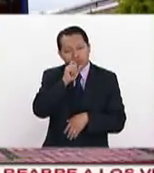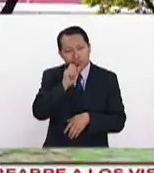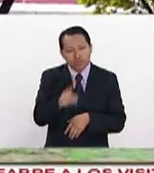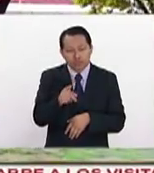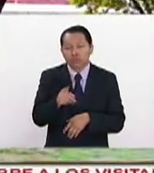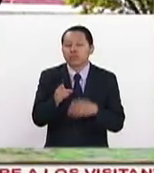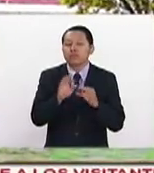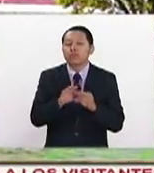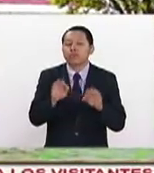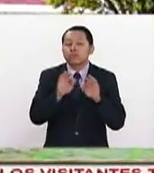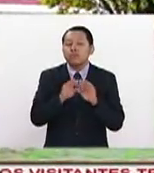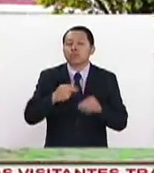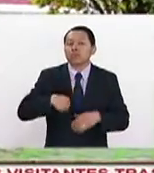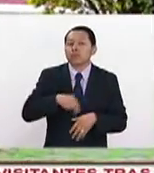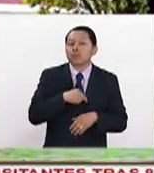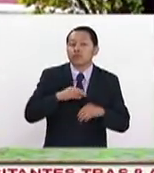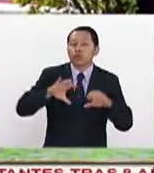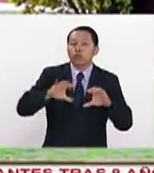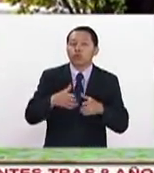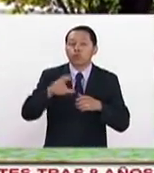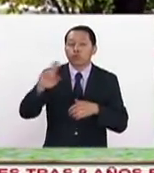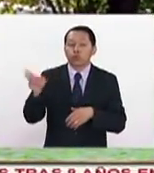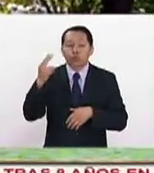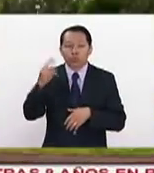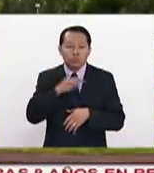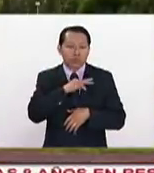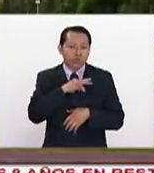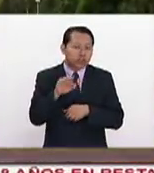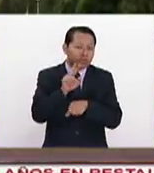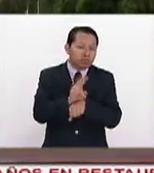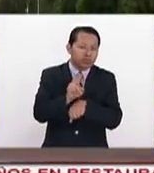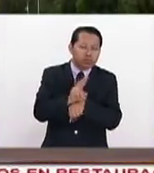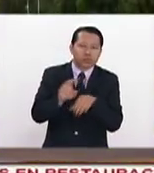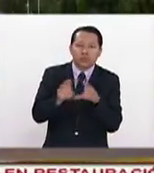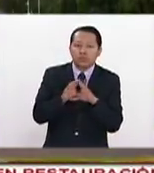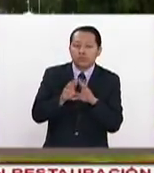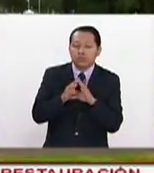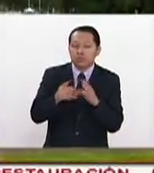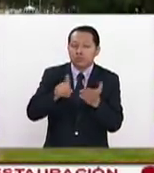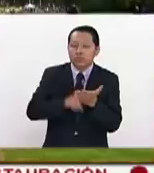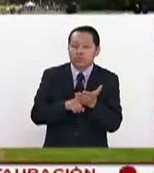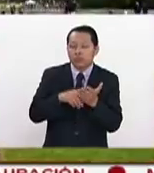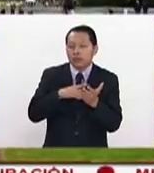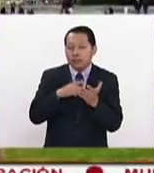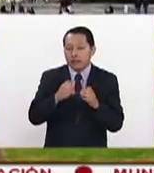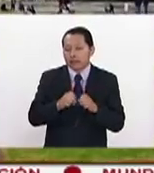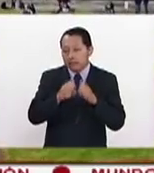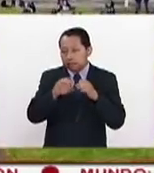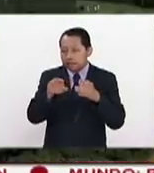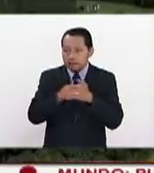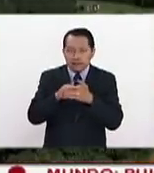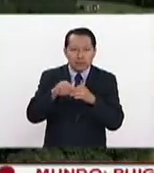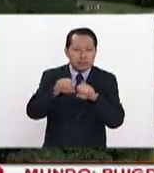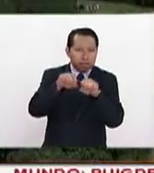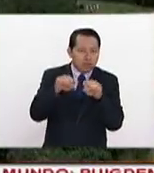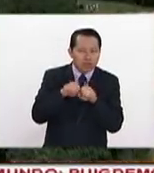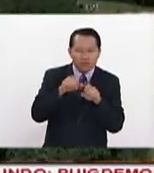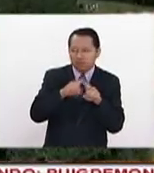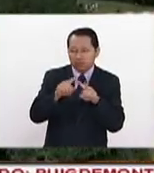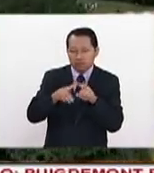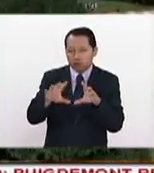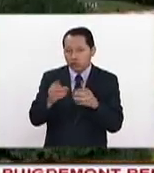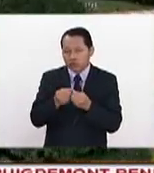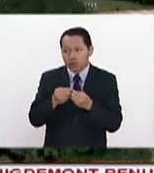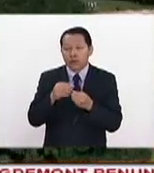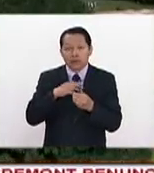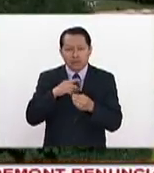es que nosotros como comunidad universitaria pues estar pendiente de nuestras instalaciones y de señalar o denunciar a personas ajenas